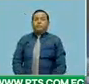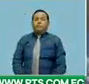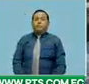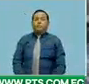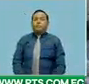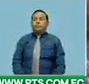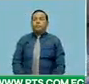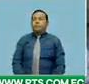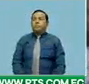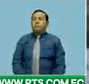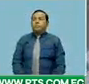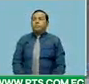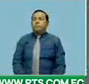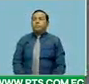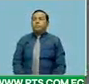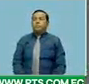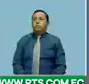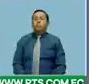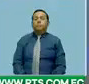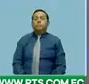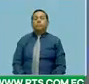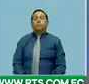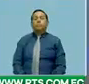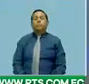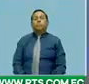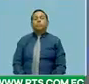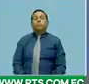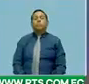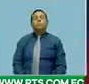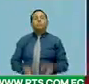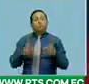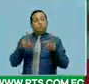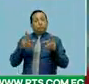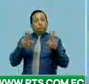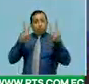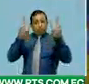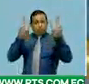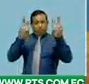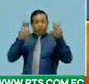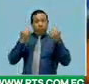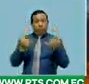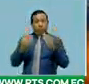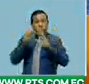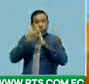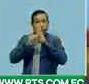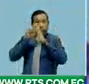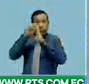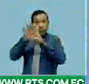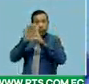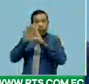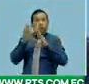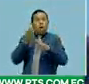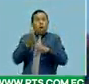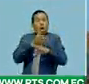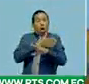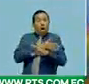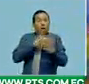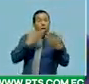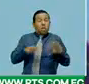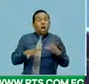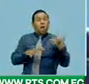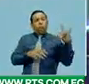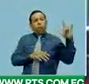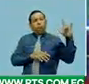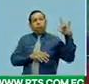Manabí, informó Wendy Delgado. Y sobre este mismo tema, les mostramos imágenes que fueron grabadas hace pocos minutos en la